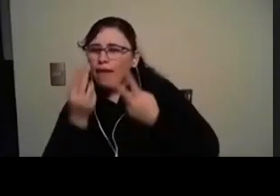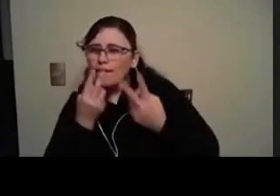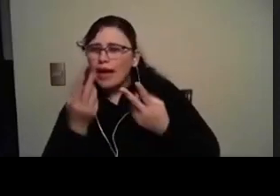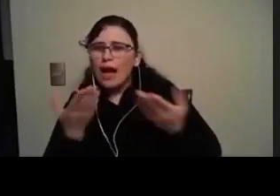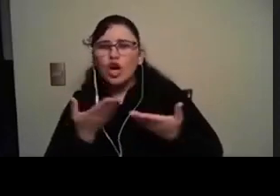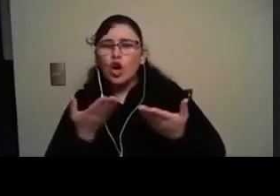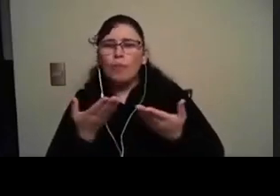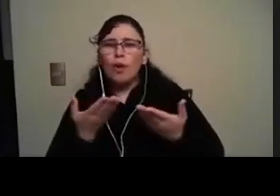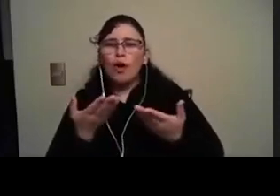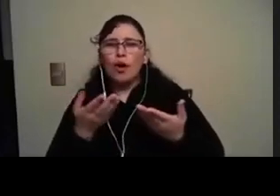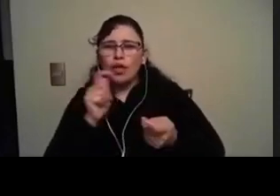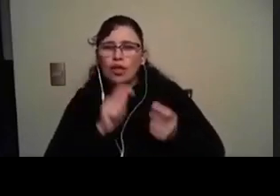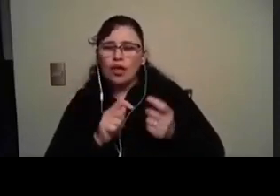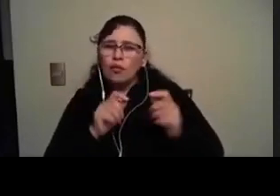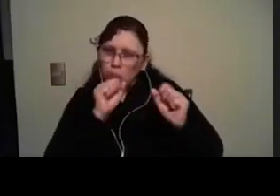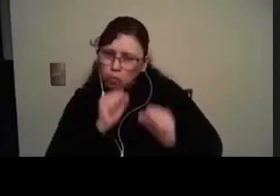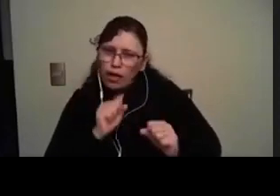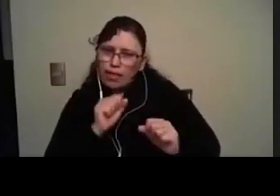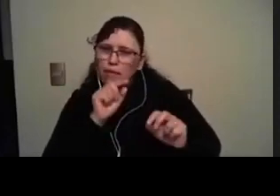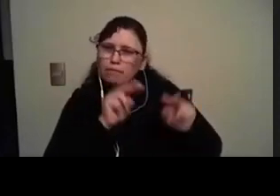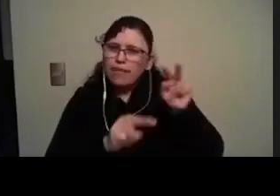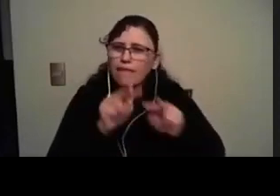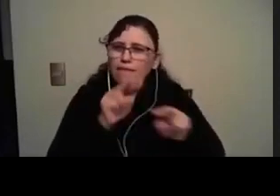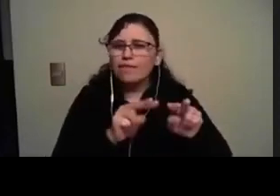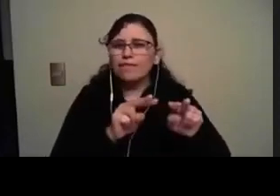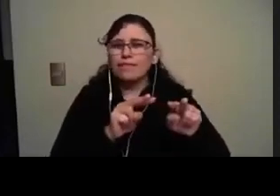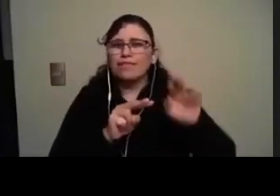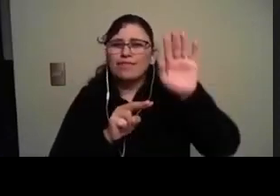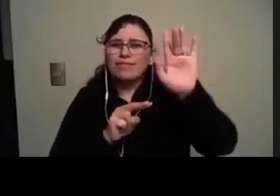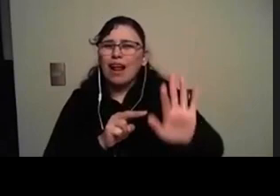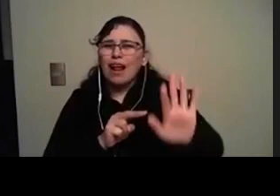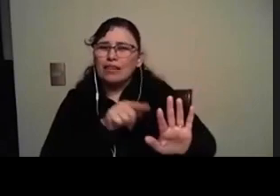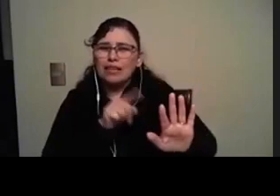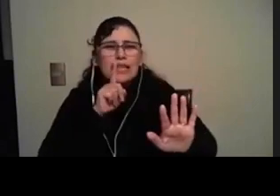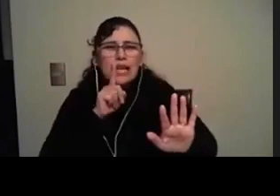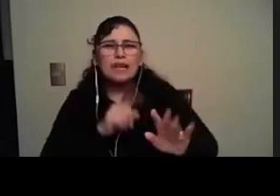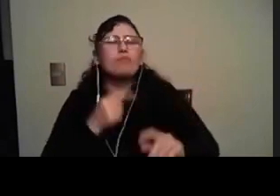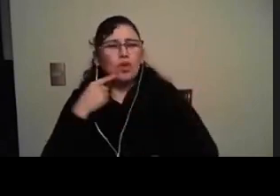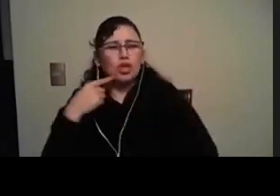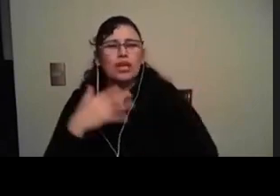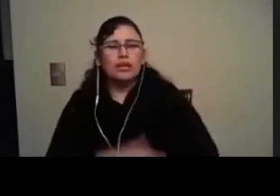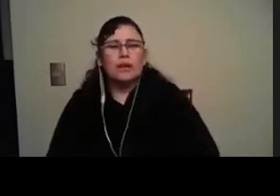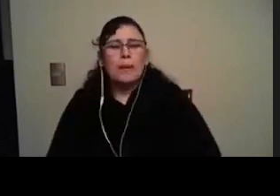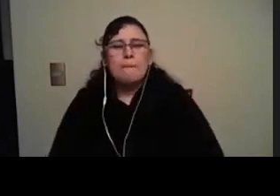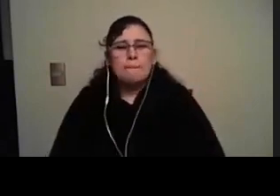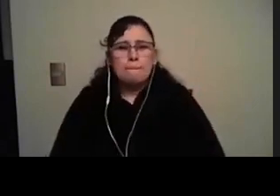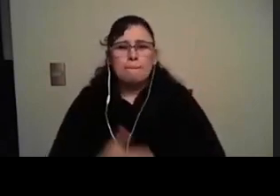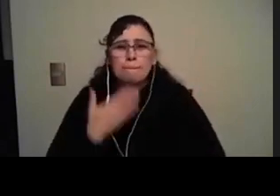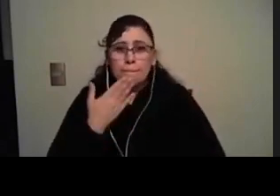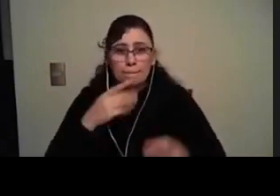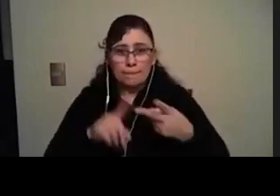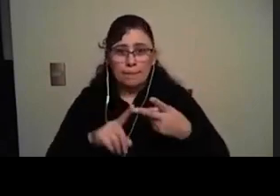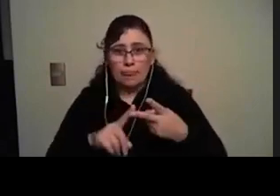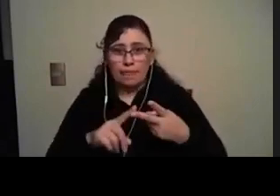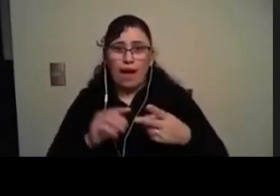visualmente clínico, considero yo que es importante que los puedan ver por lo menos una vez. Ya, segundo,